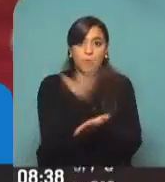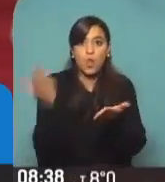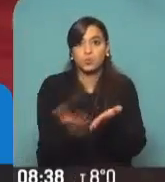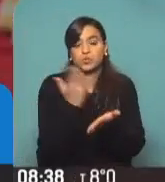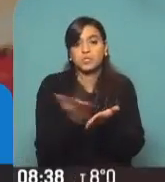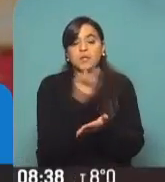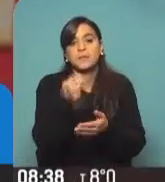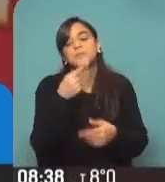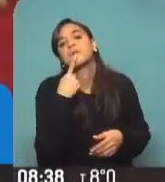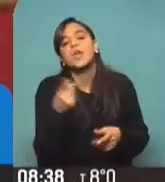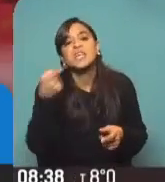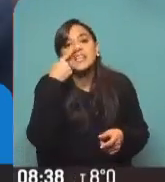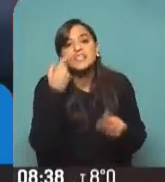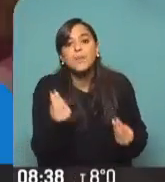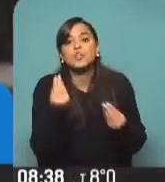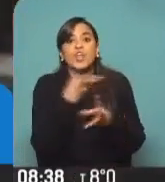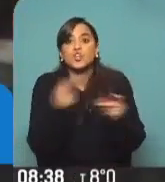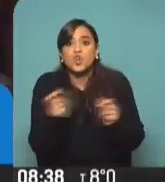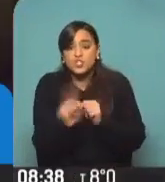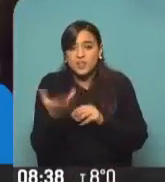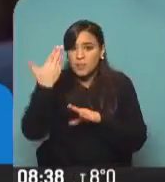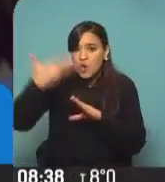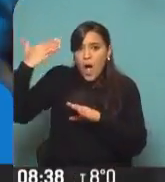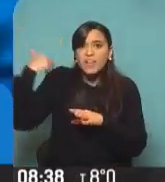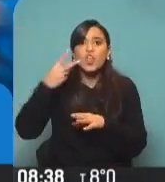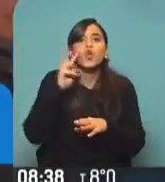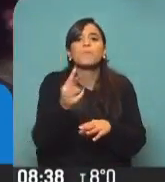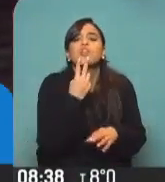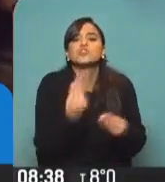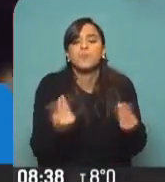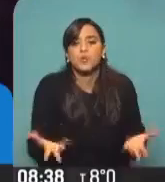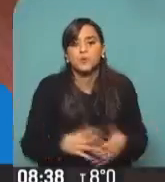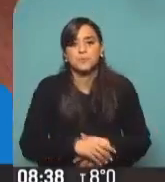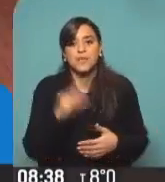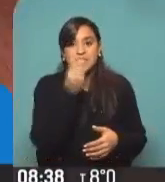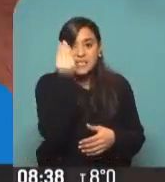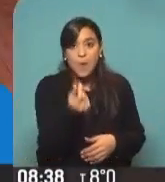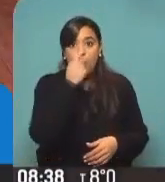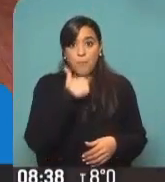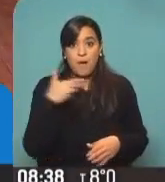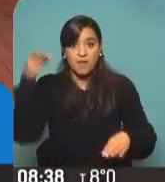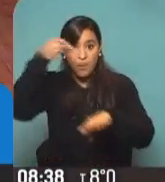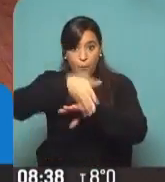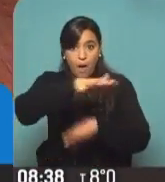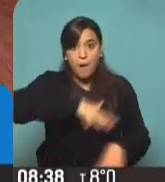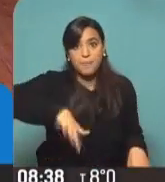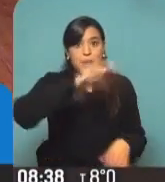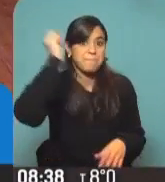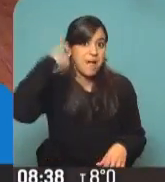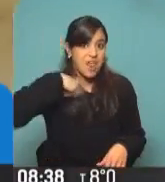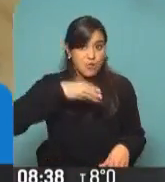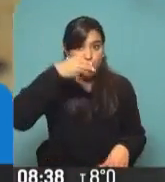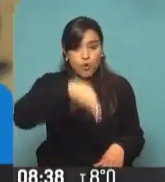lo interesante es porque está hablando se terminó cuando se debiera terminar en el año 2011 el sábado hasta el presidente macri en la muestra de palermo